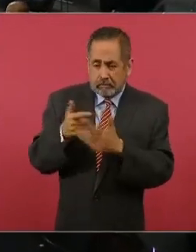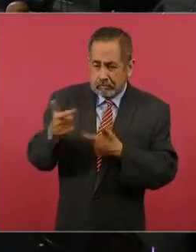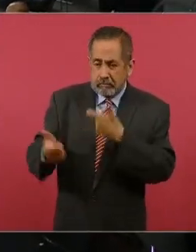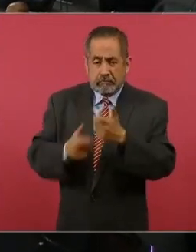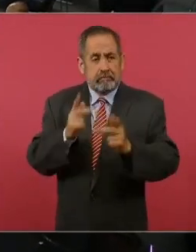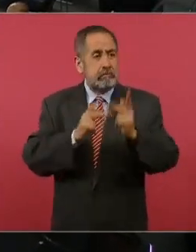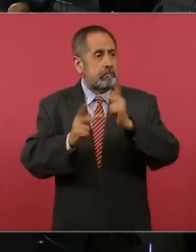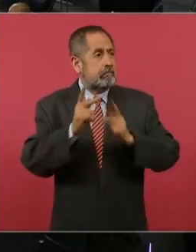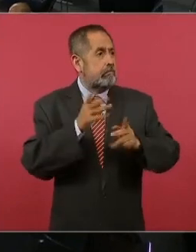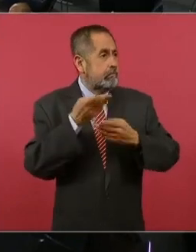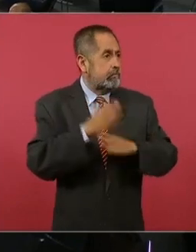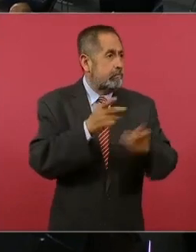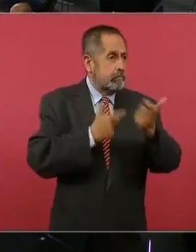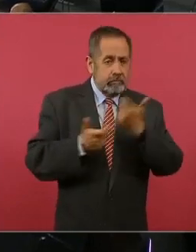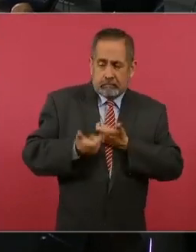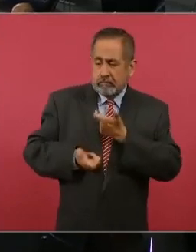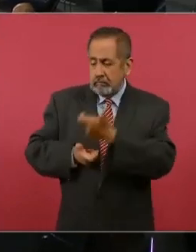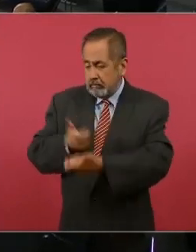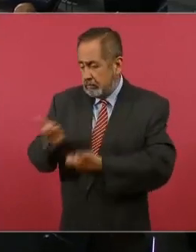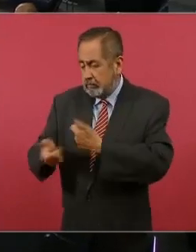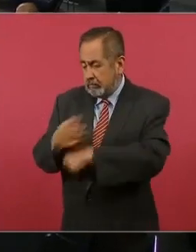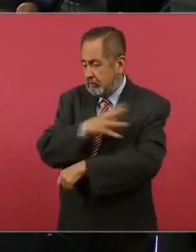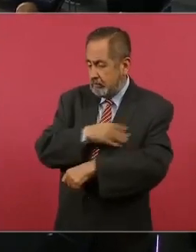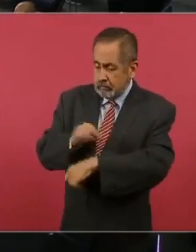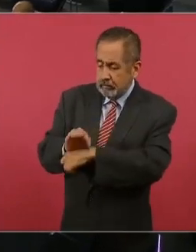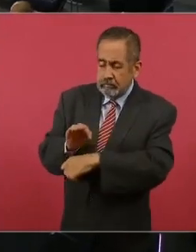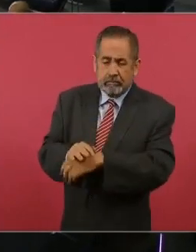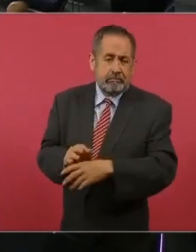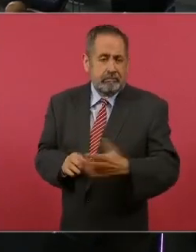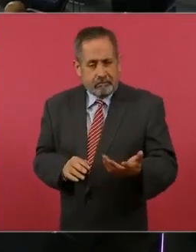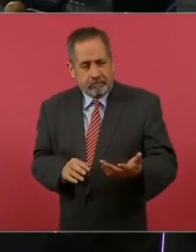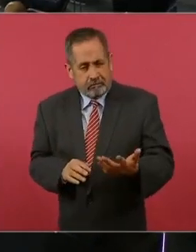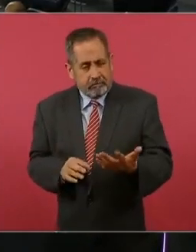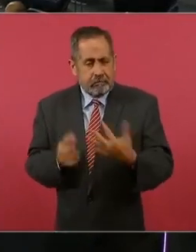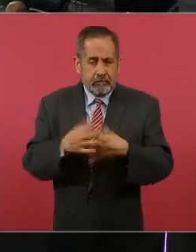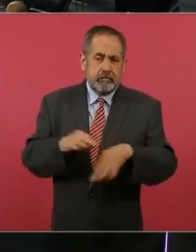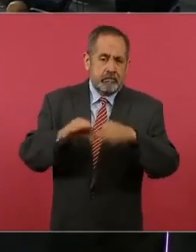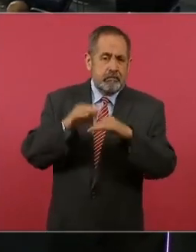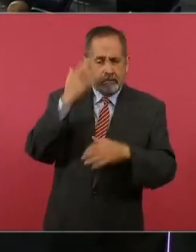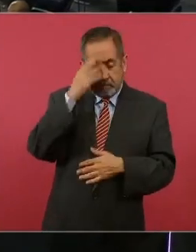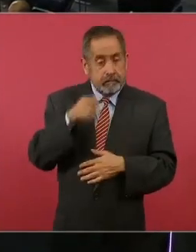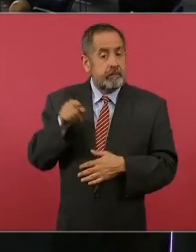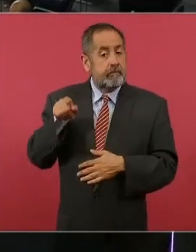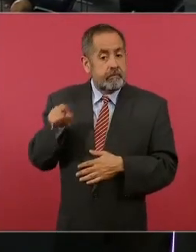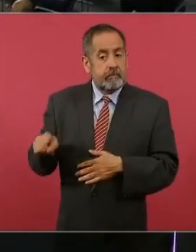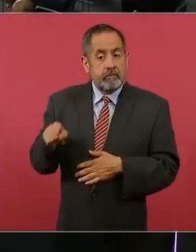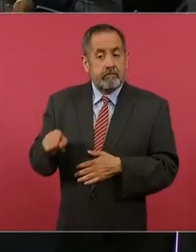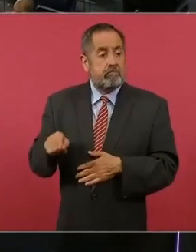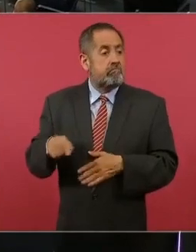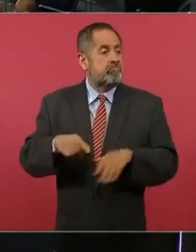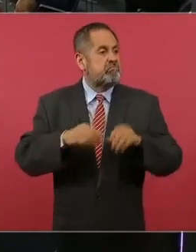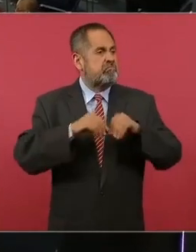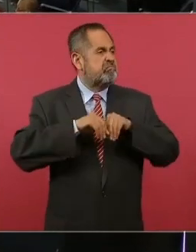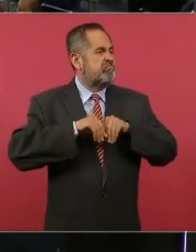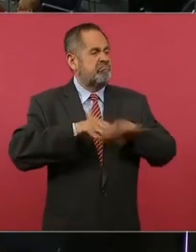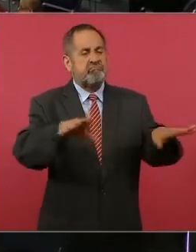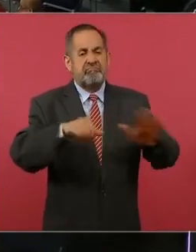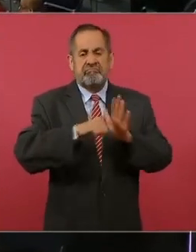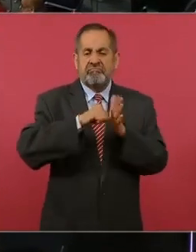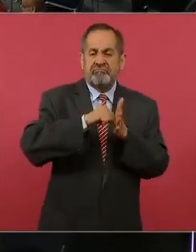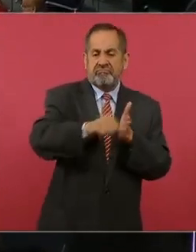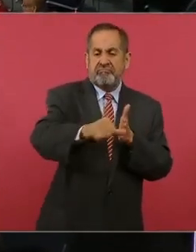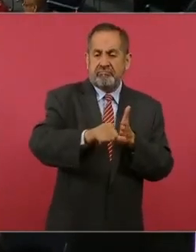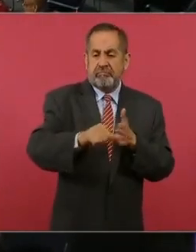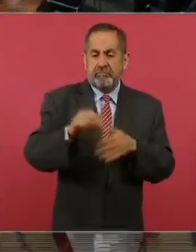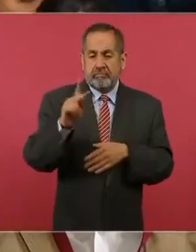el banco tratando de salir adelante. Es importante también saber que fue boletinado en Pemex para que no